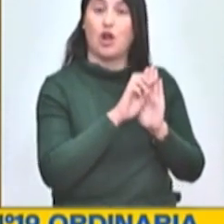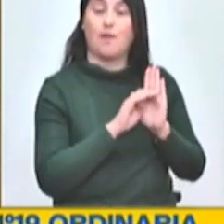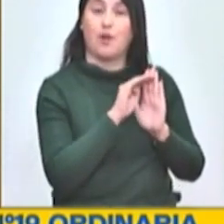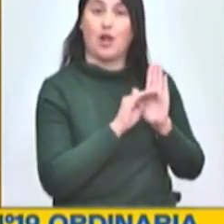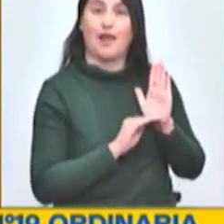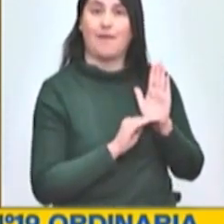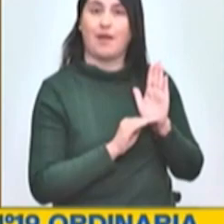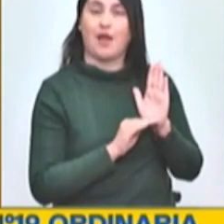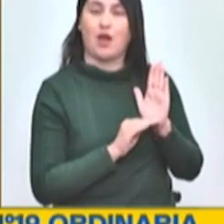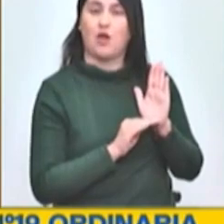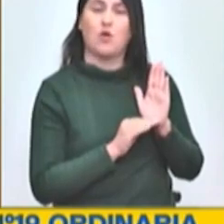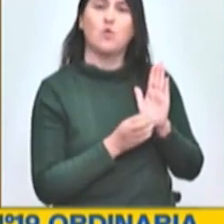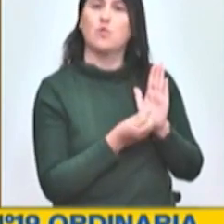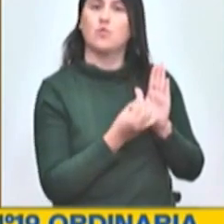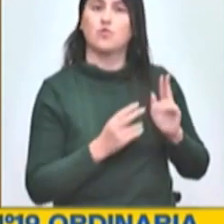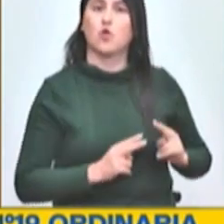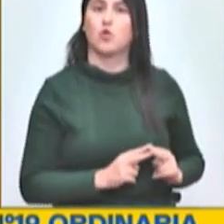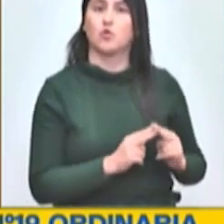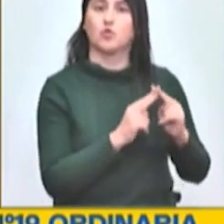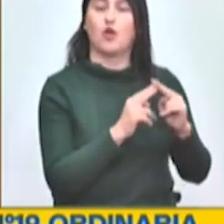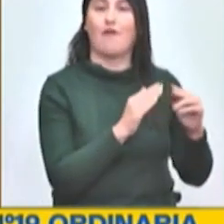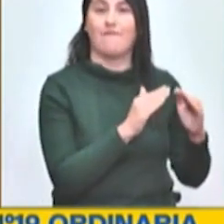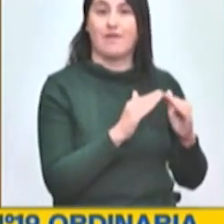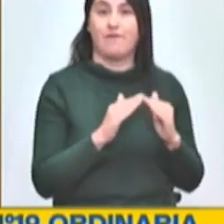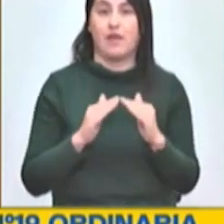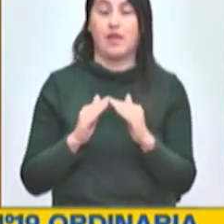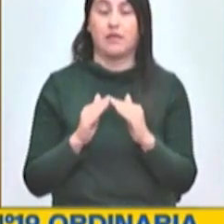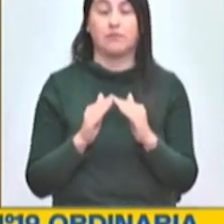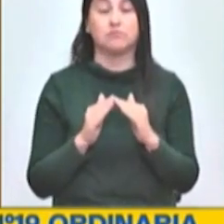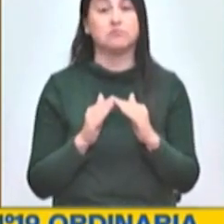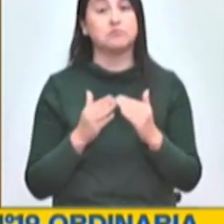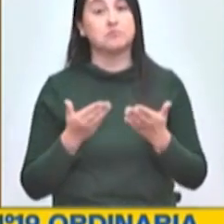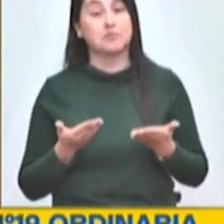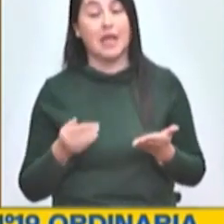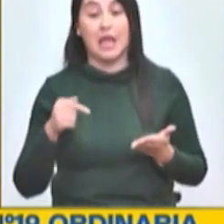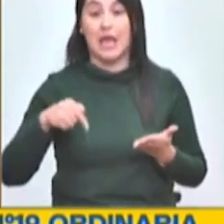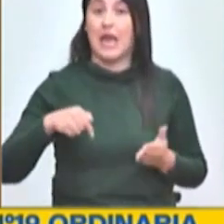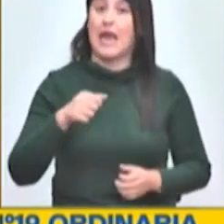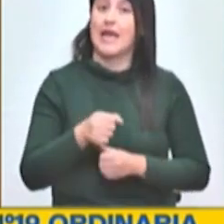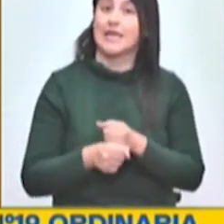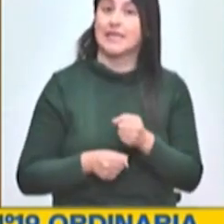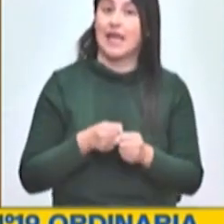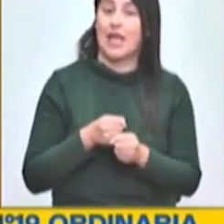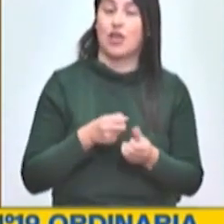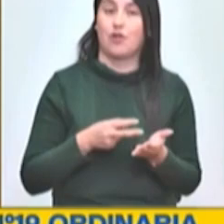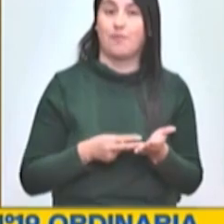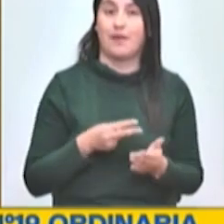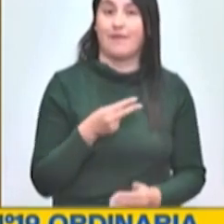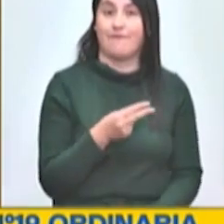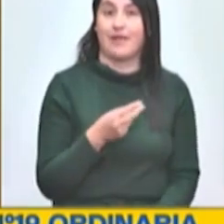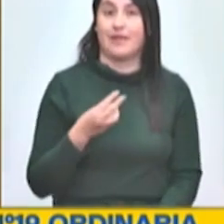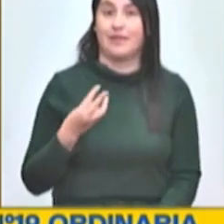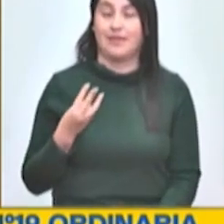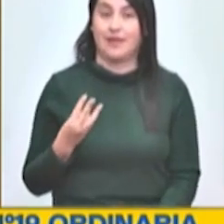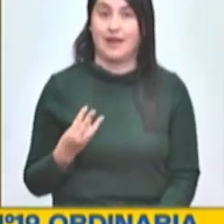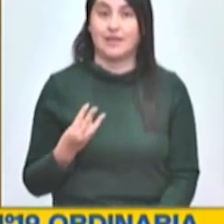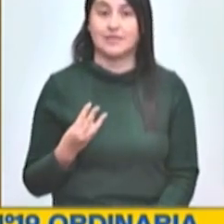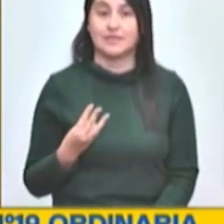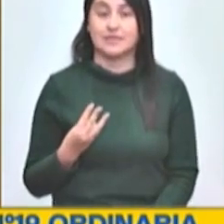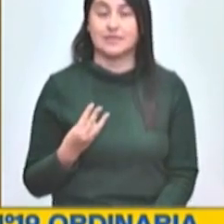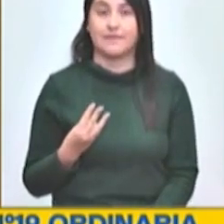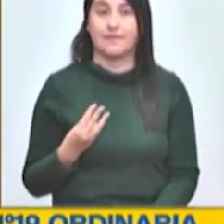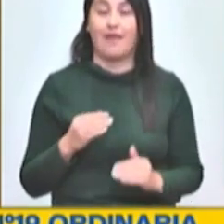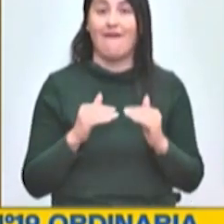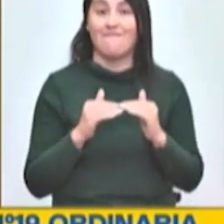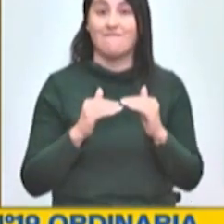cantidad significativa de viviendas curiosamente este año 2023 la